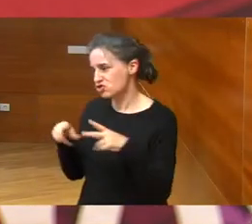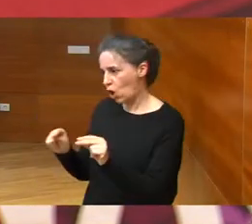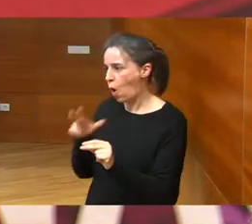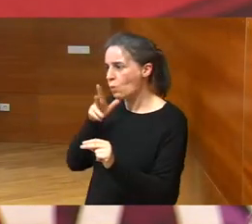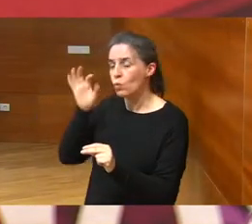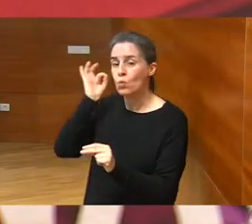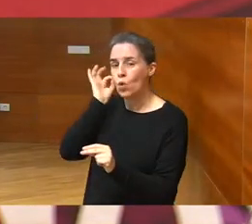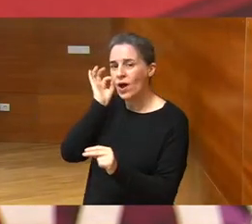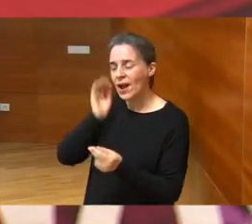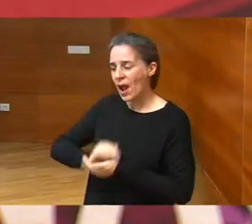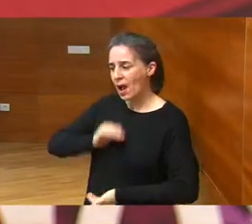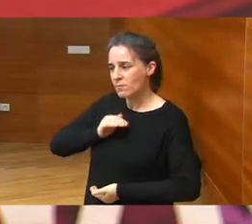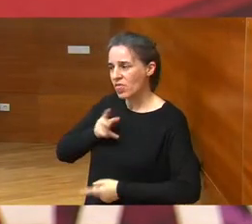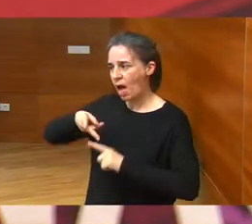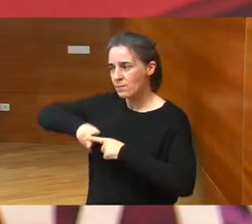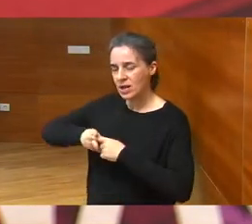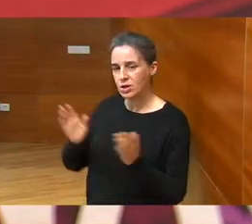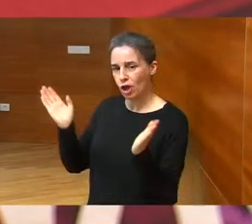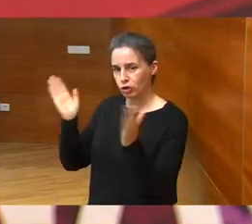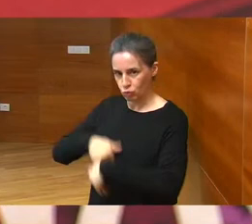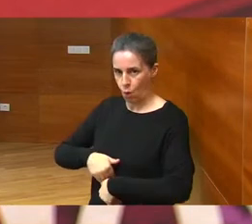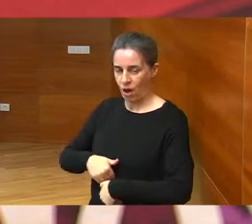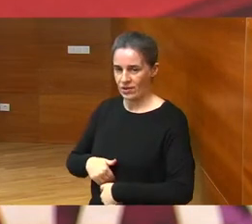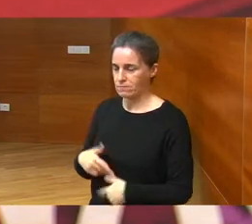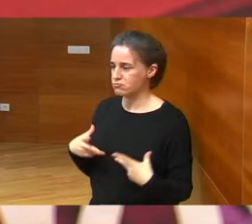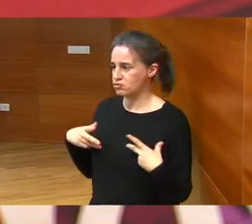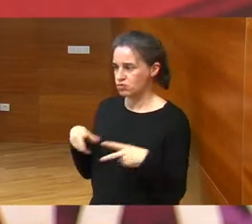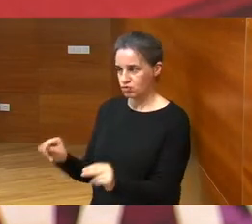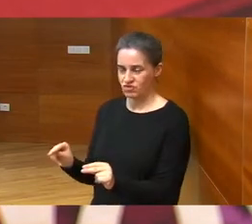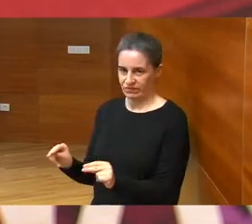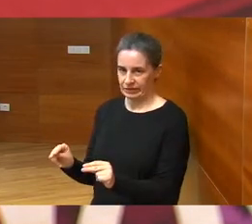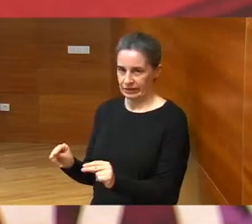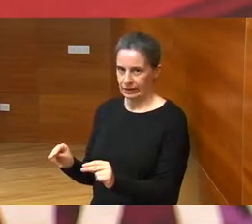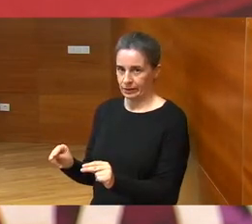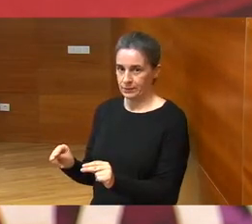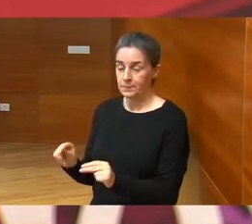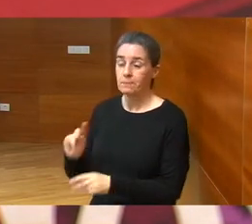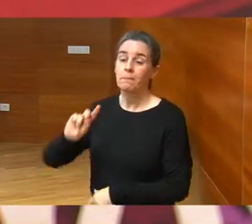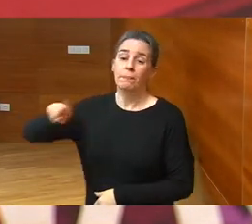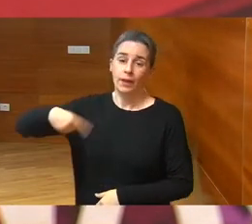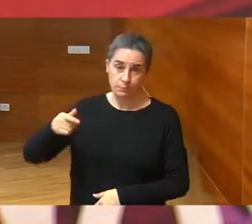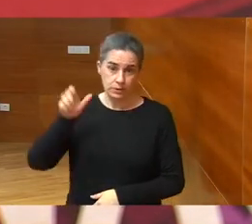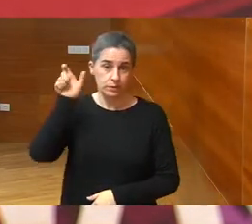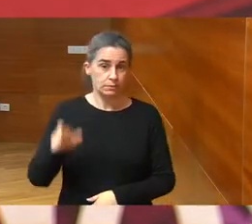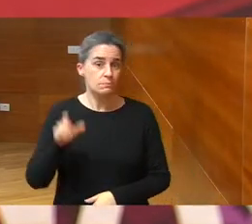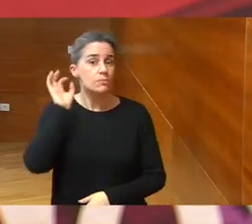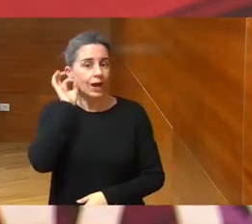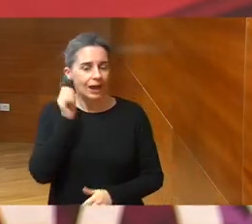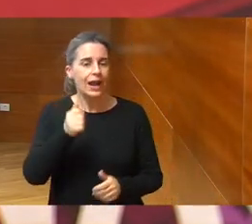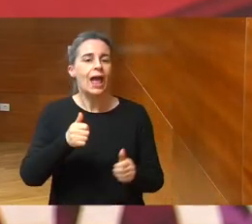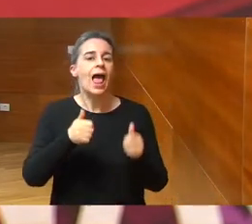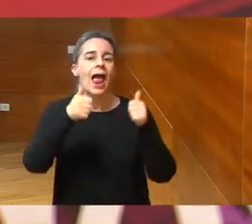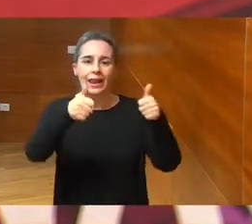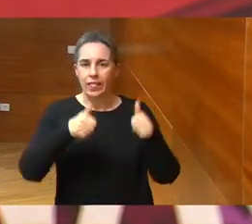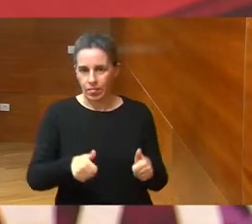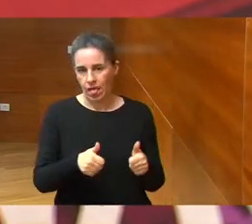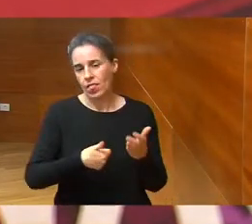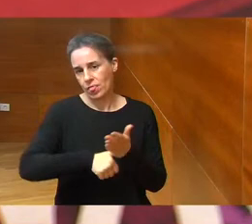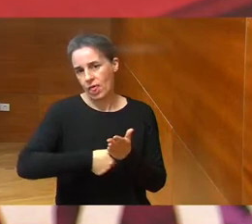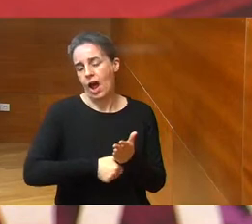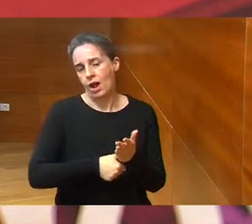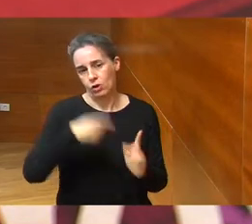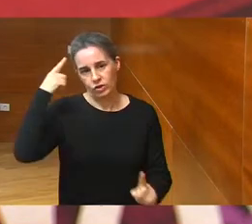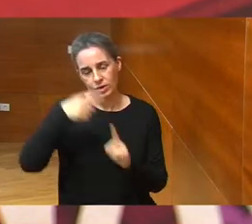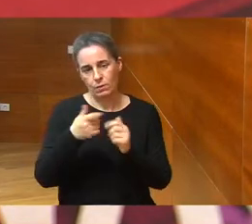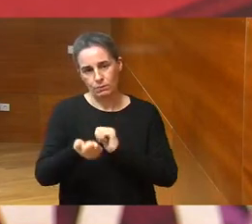mecánica pues rulo optiva o licencia americana en 1912 y se dedicó a